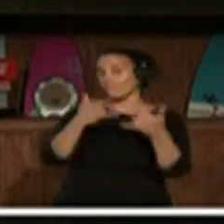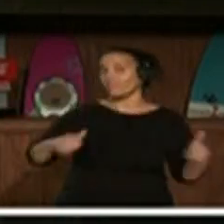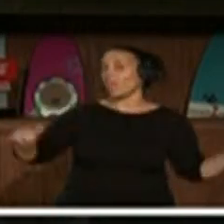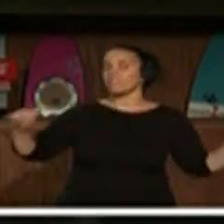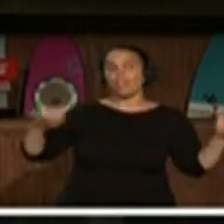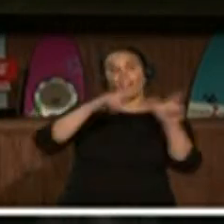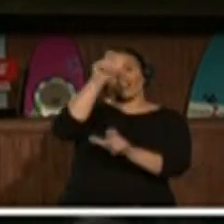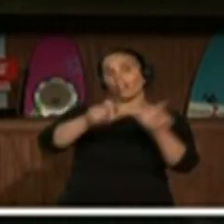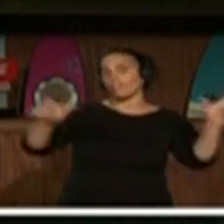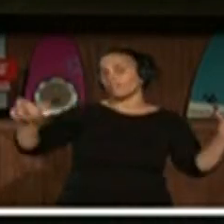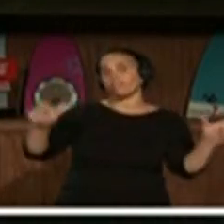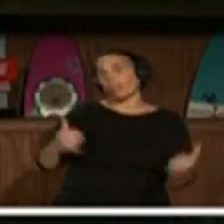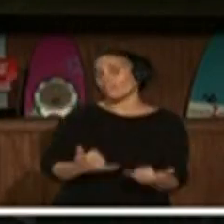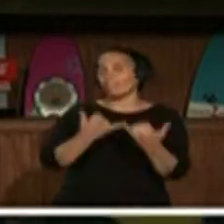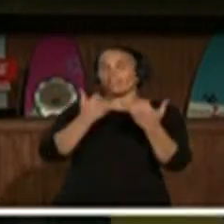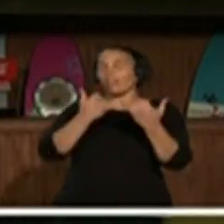de un pueblo llena de